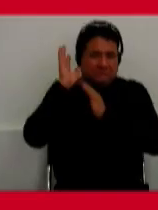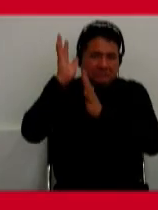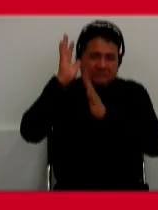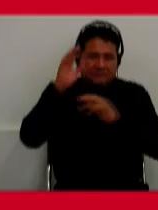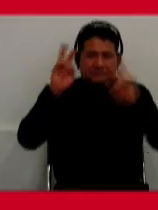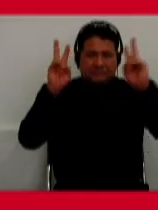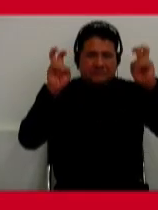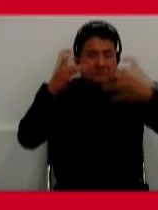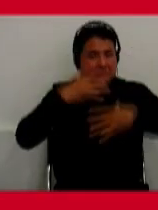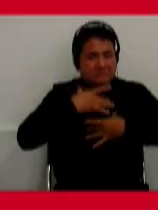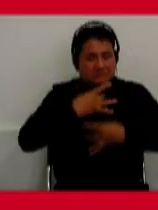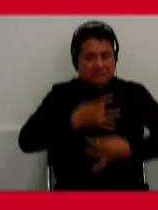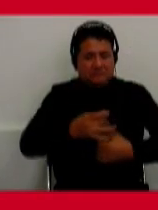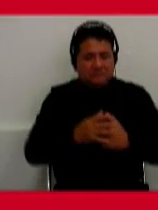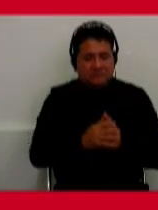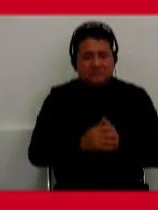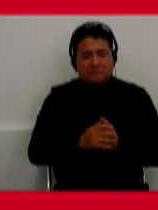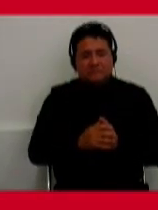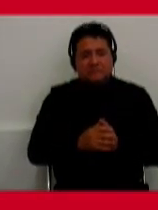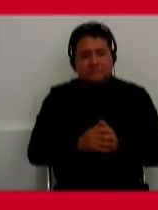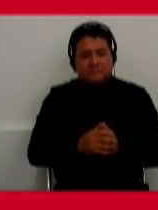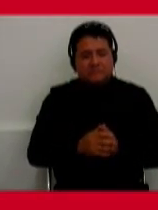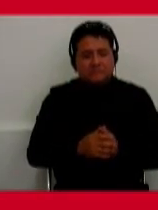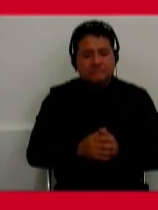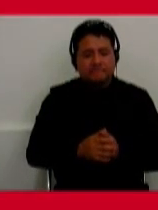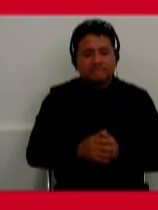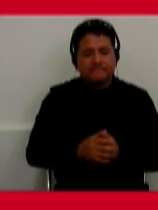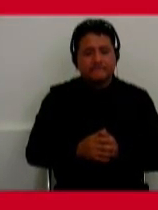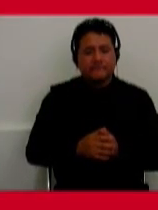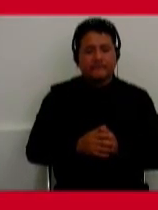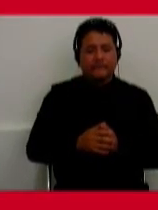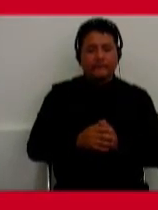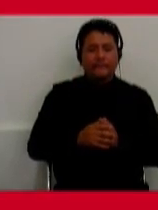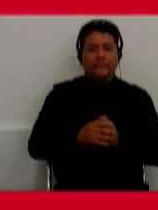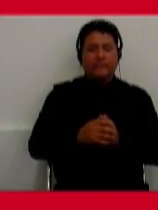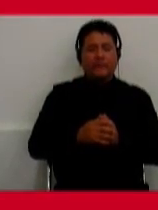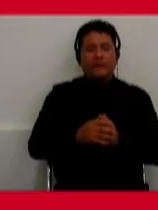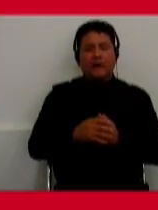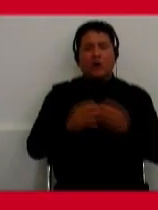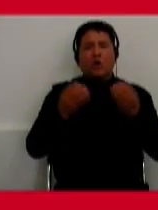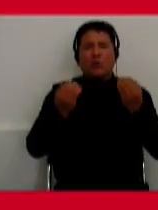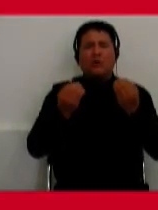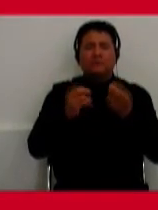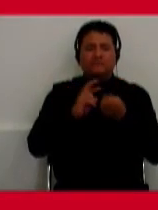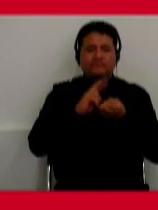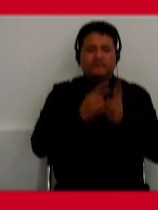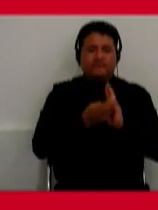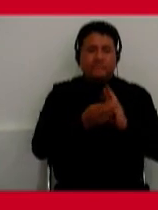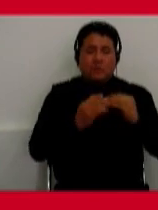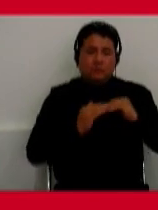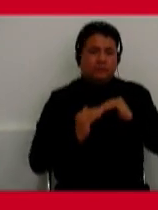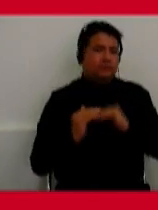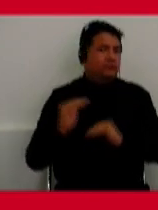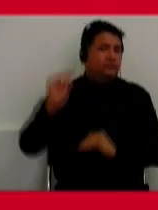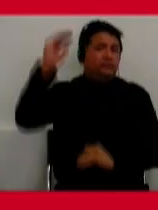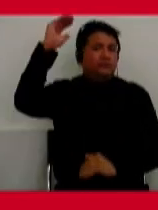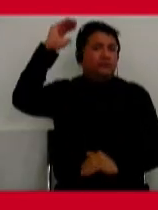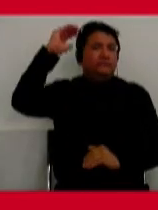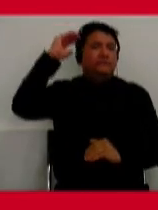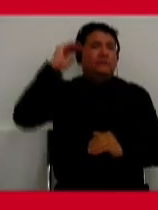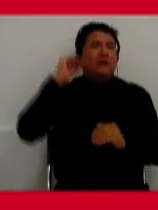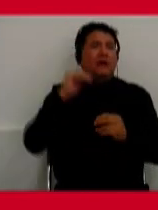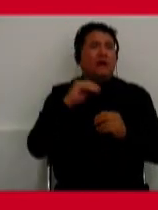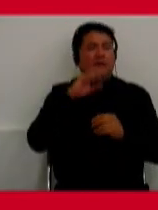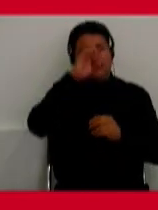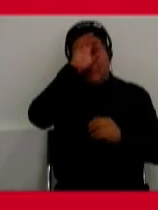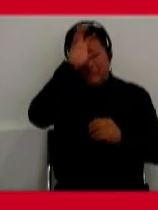¿no? Lo que vendría a revolucionar la minería a próximos pasos en futuros años. Según las estadísticas